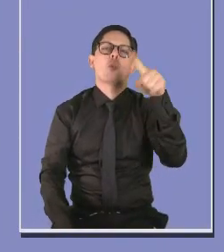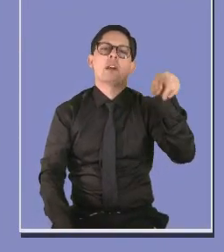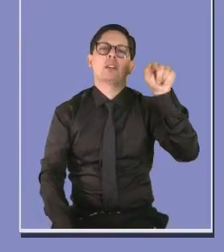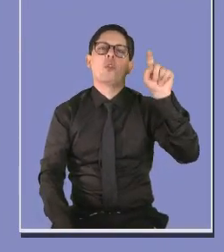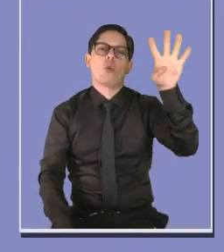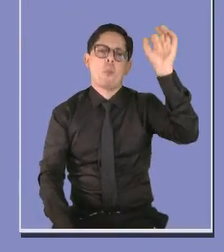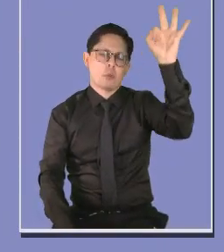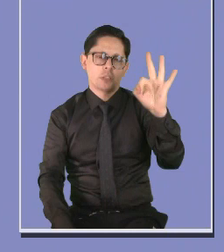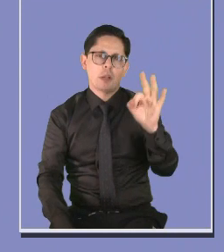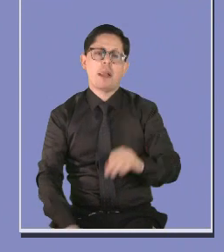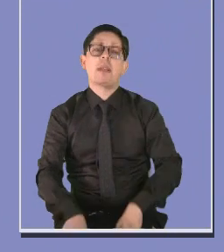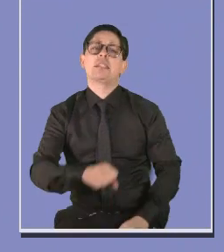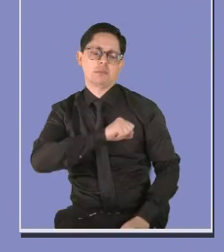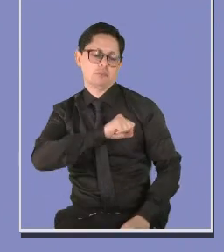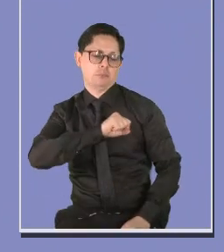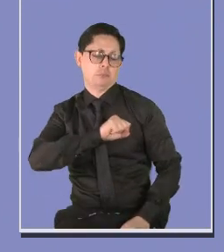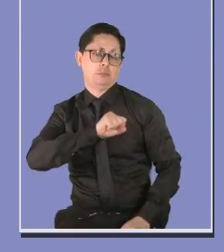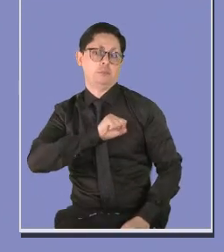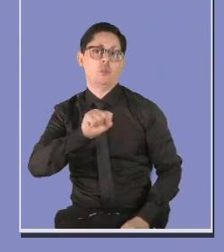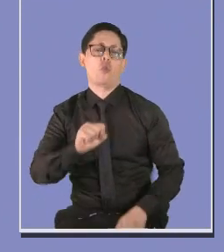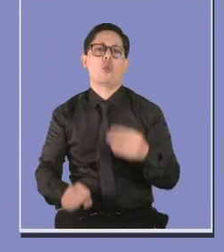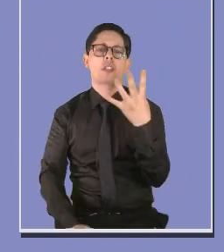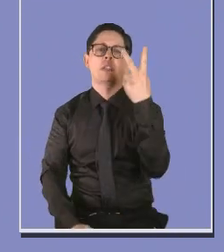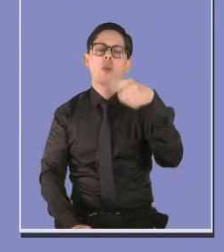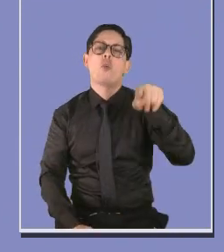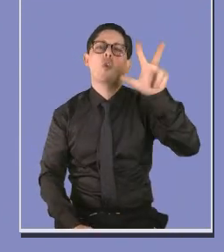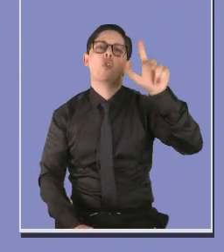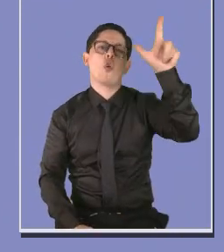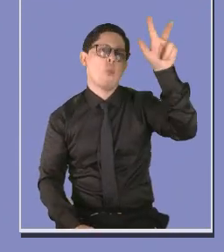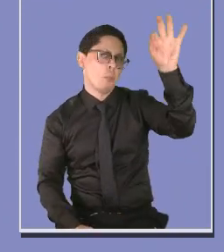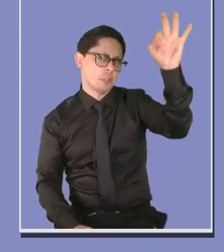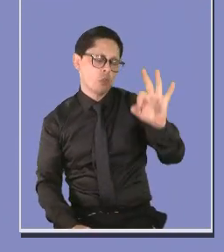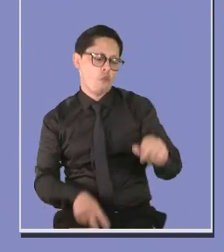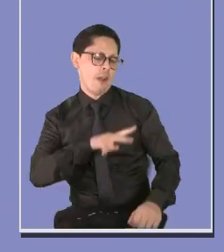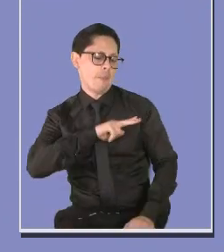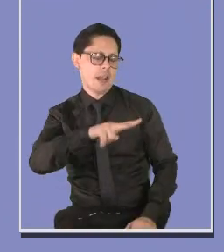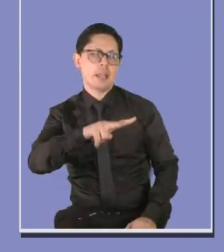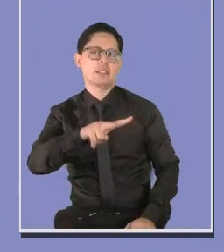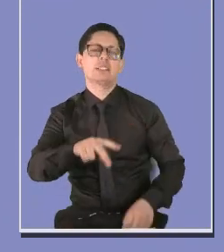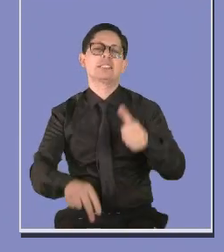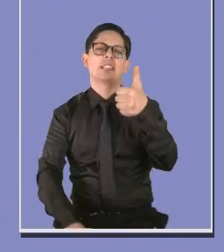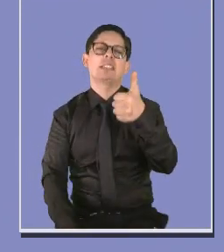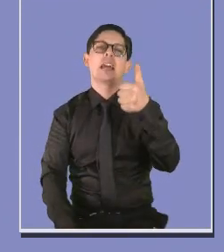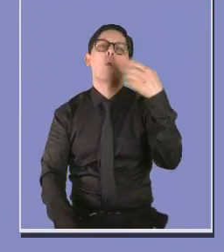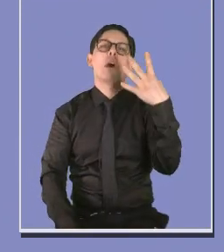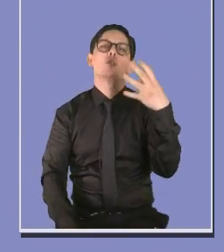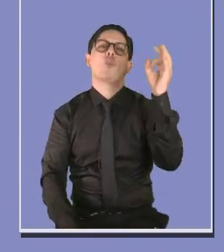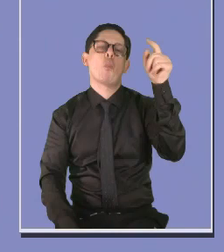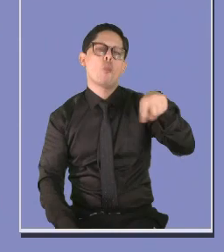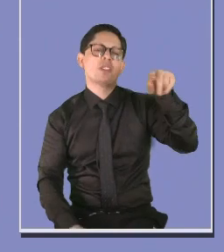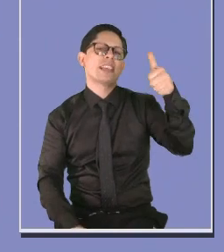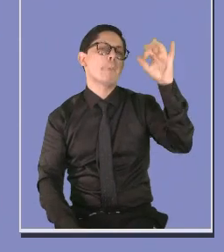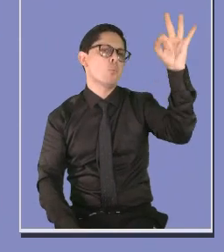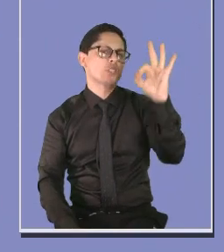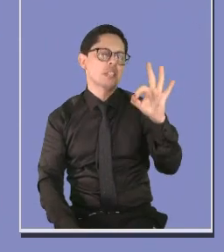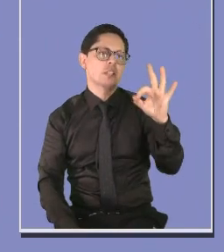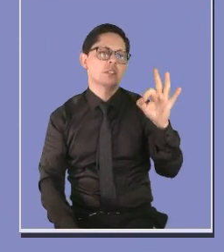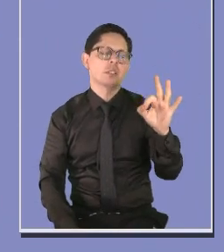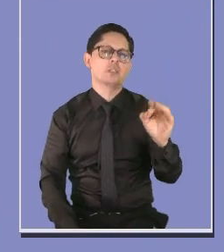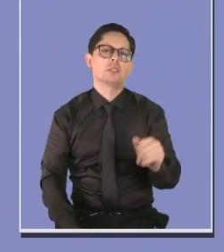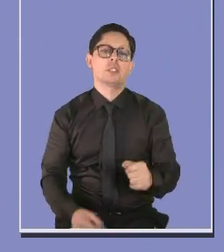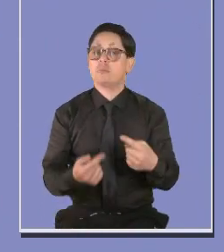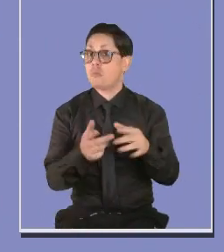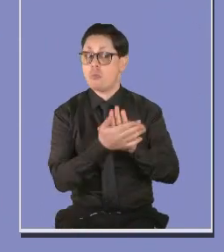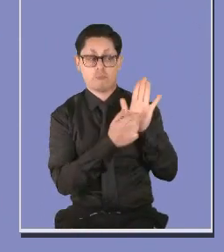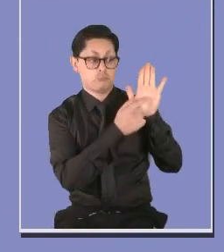metropolitana con un 82,2% Valparaíso con un 64.6% y